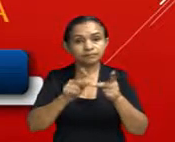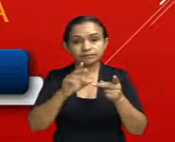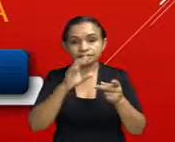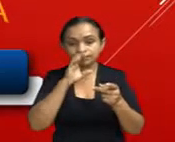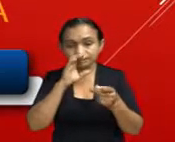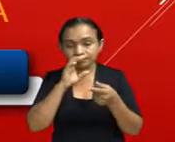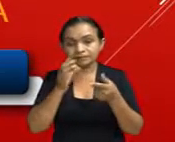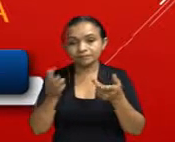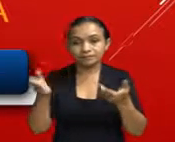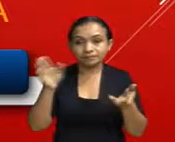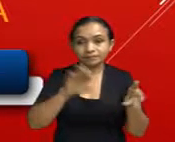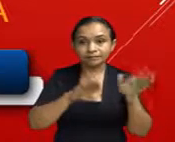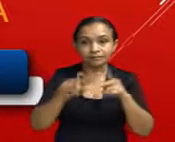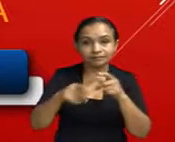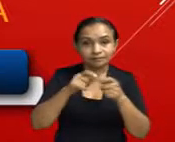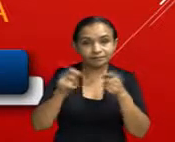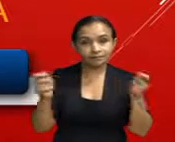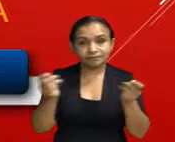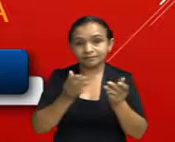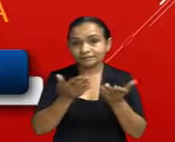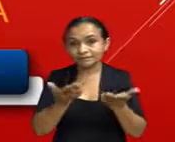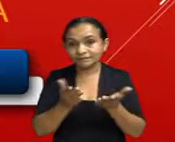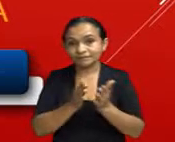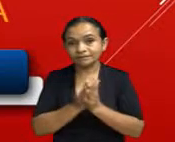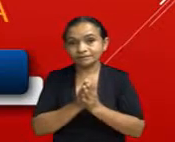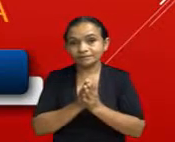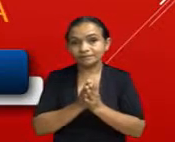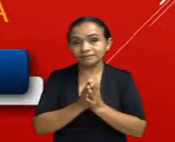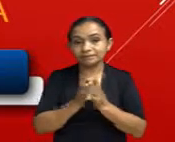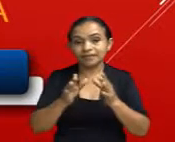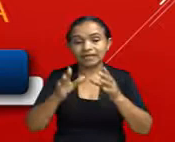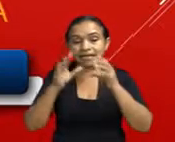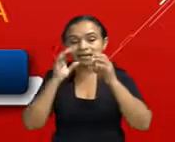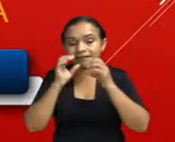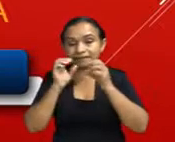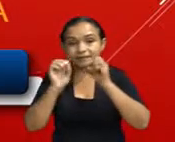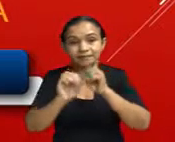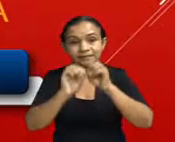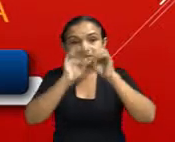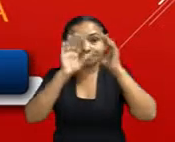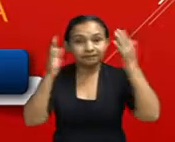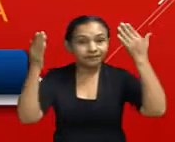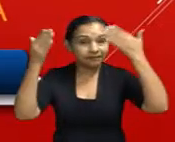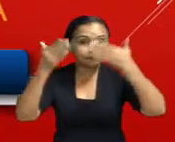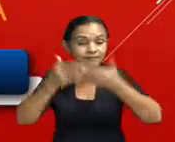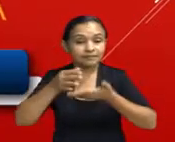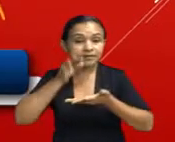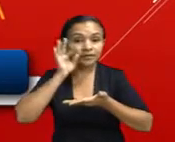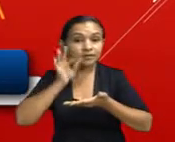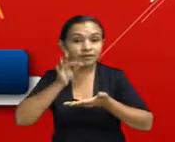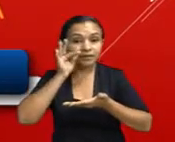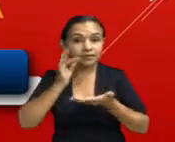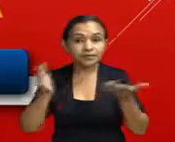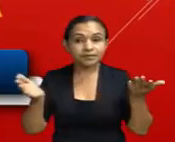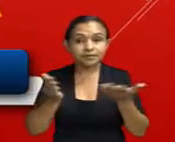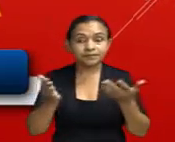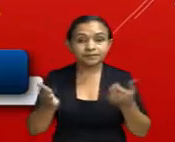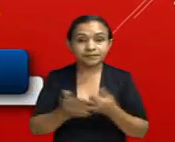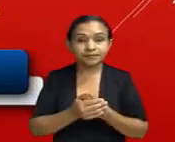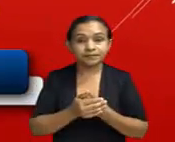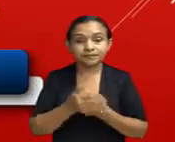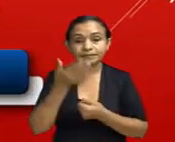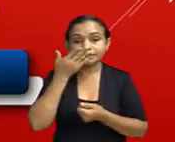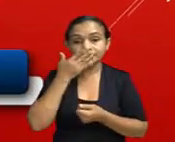los nacatamales, las enchiladas de la mañana, de la noche, sí, el café, o sea, una